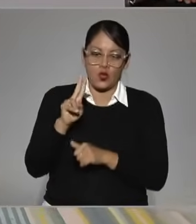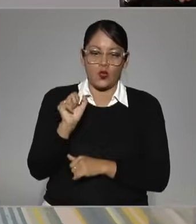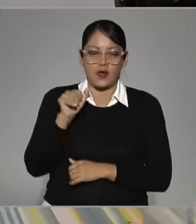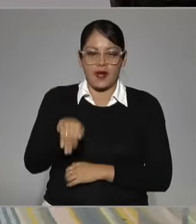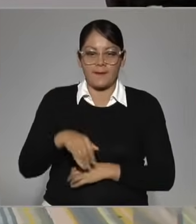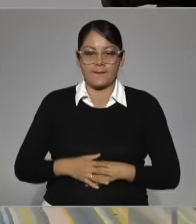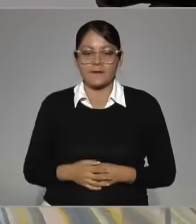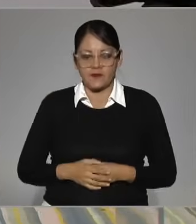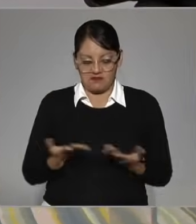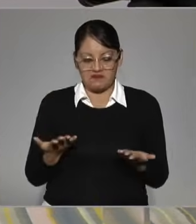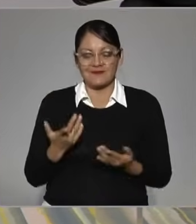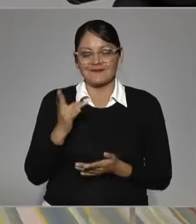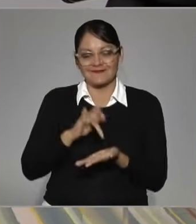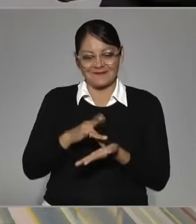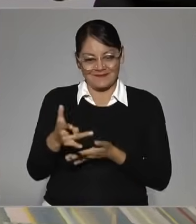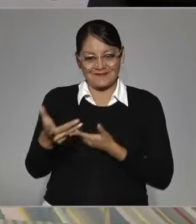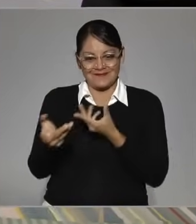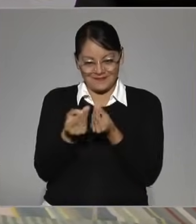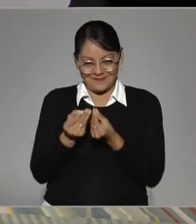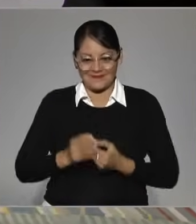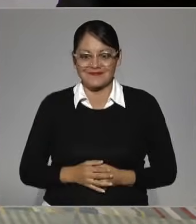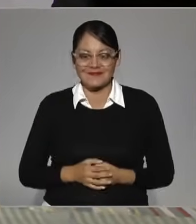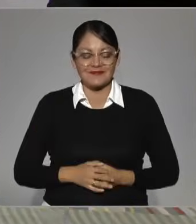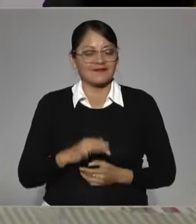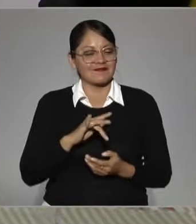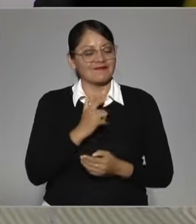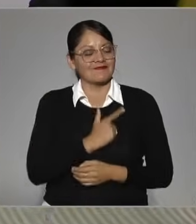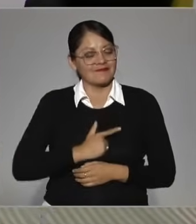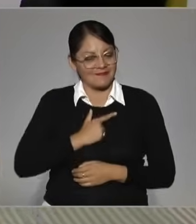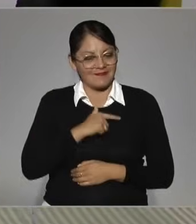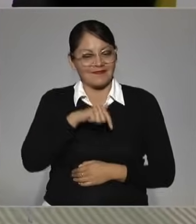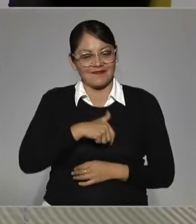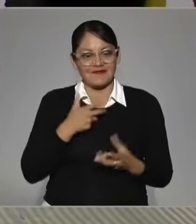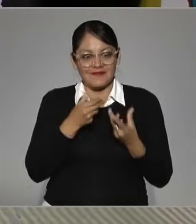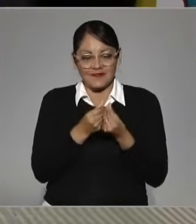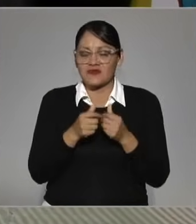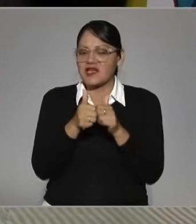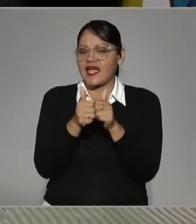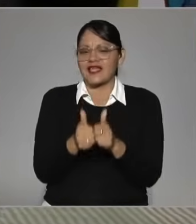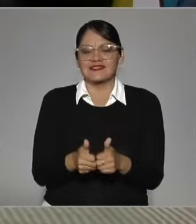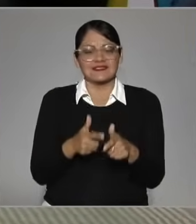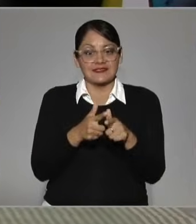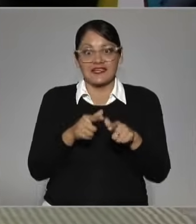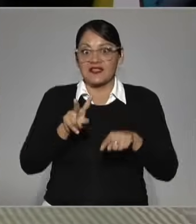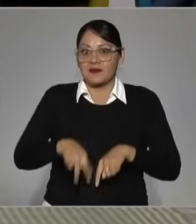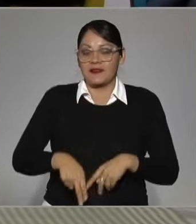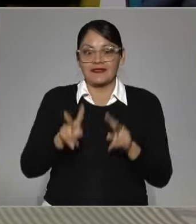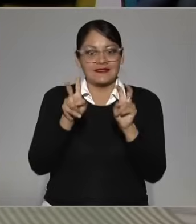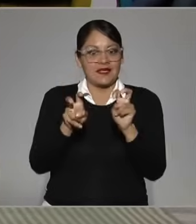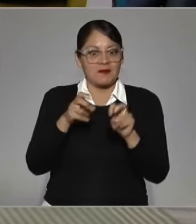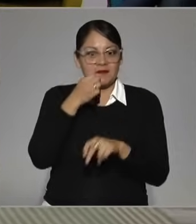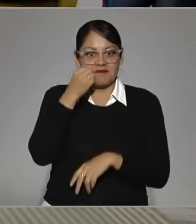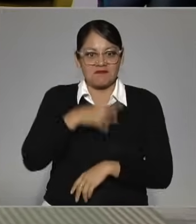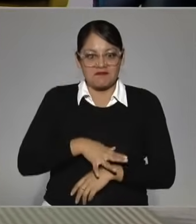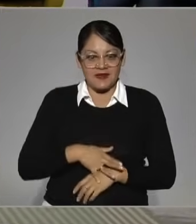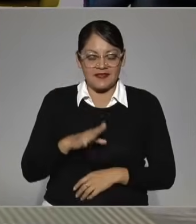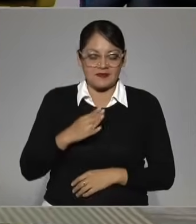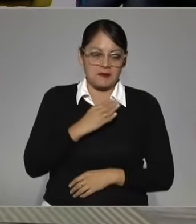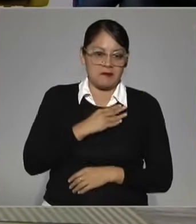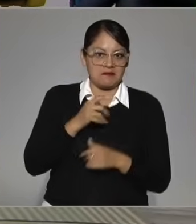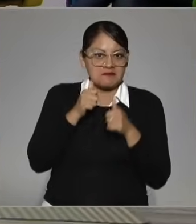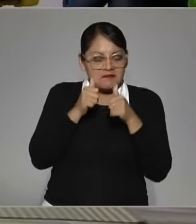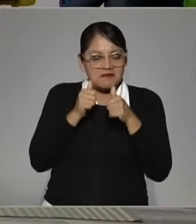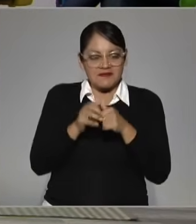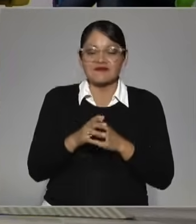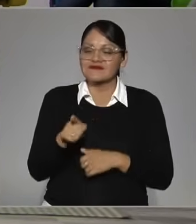UNAM. Muchísimas gracias por estar aquí, Hatsuko. Encantada de estar con ustedes. Quédense con nosotros, esto se va a poner buenísimo. Así es, los